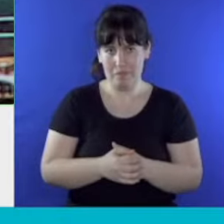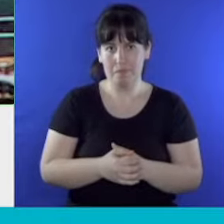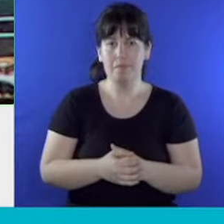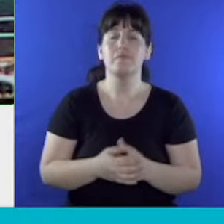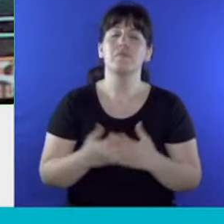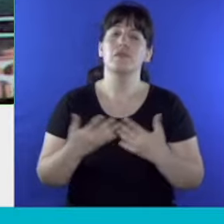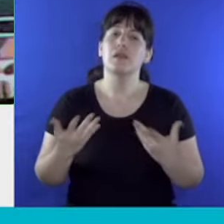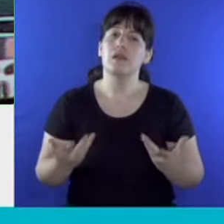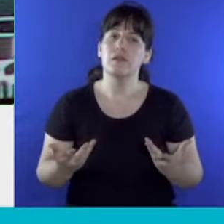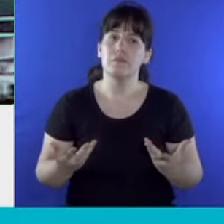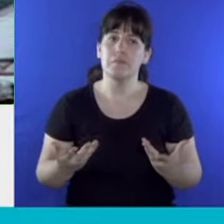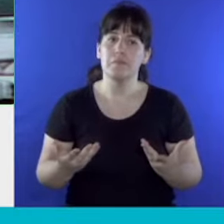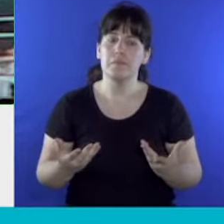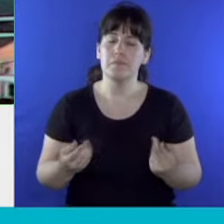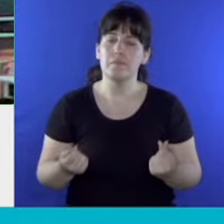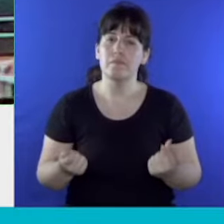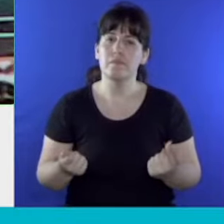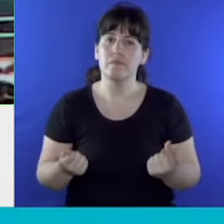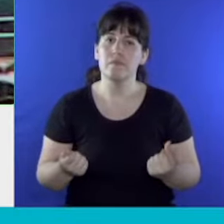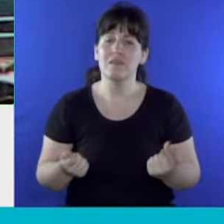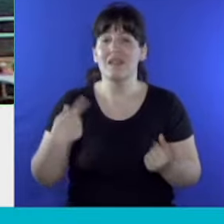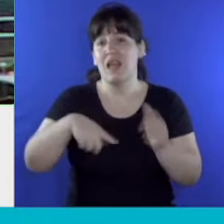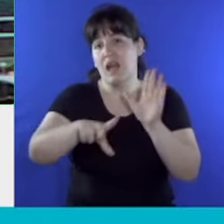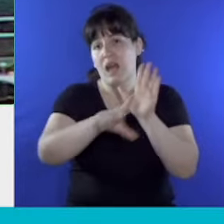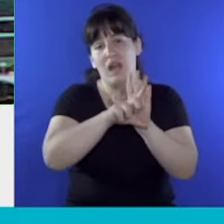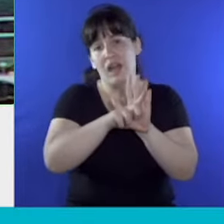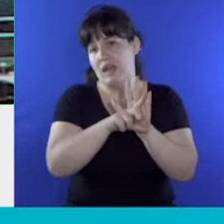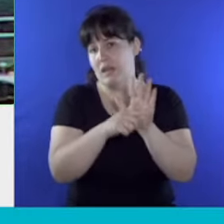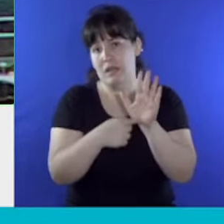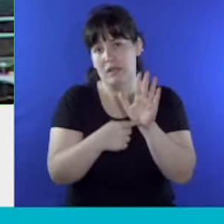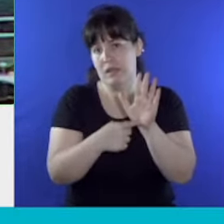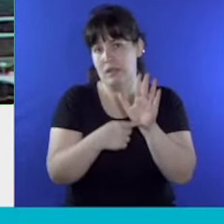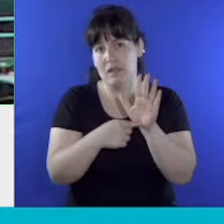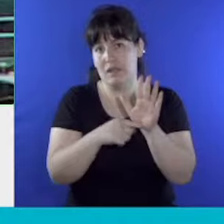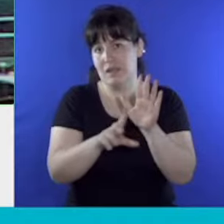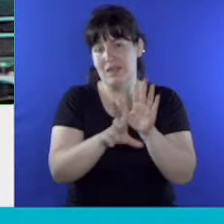Finalmente, señor presidente, esta ley es una ley